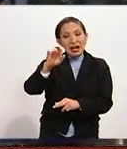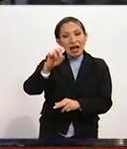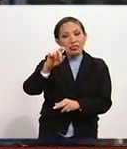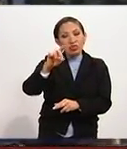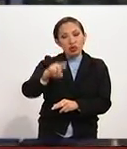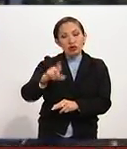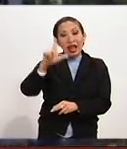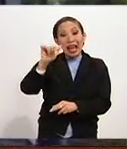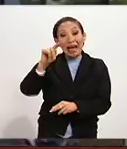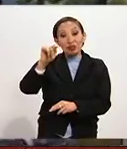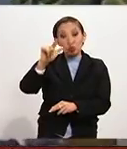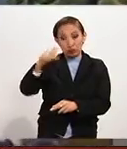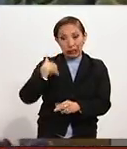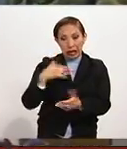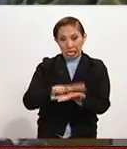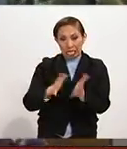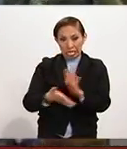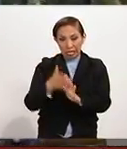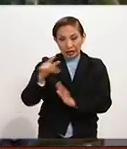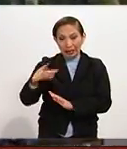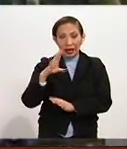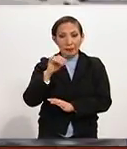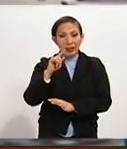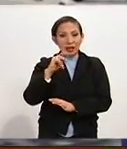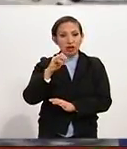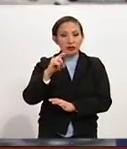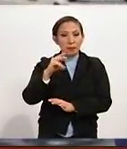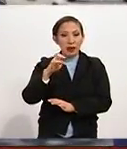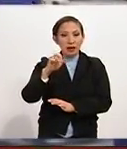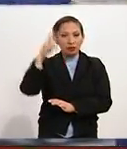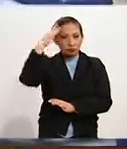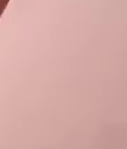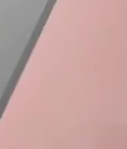Gómez, alias La Tuta, el líder de los Caballeros Templarios.